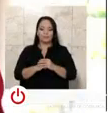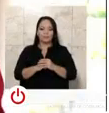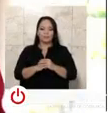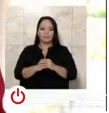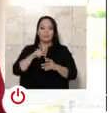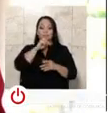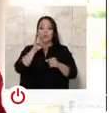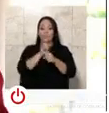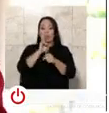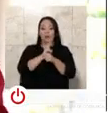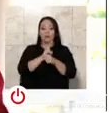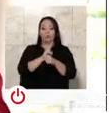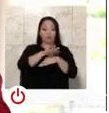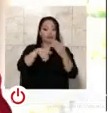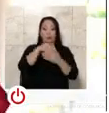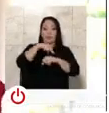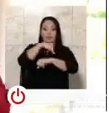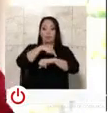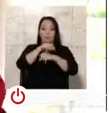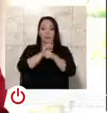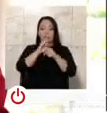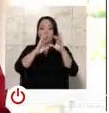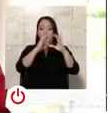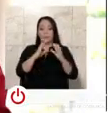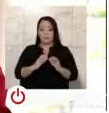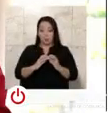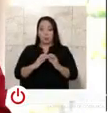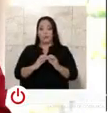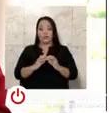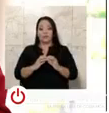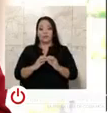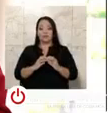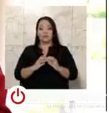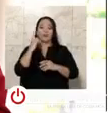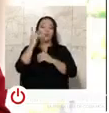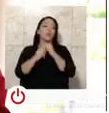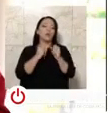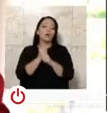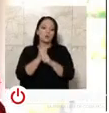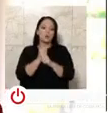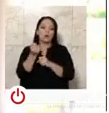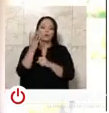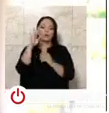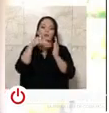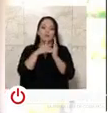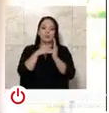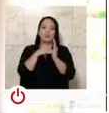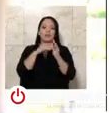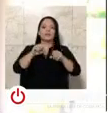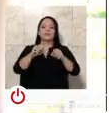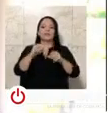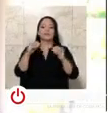la totalidad de esas horas que se utilizan en comisiones, nos darían al año 14,000 citas